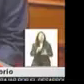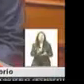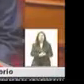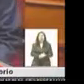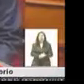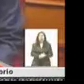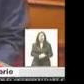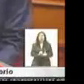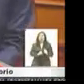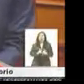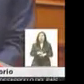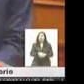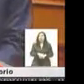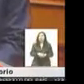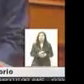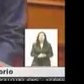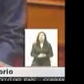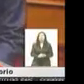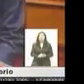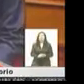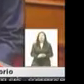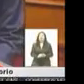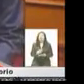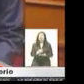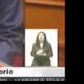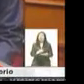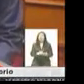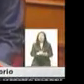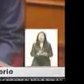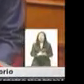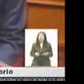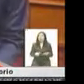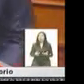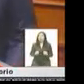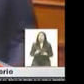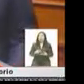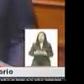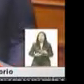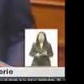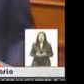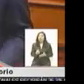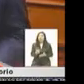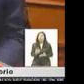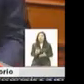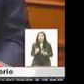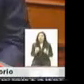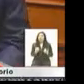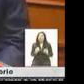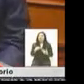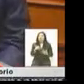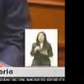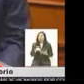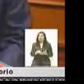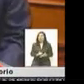tanto, los actos preparatorios y los contratos que se suscriban como consecuencia de aquello deberán